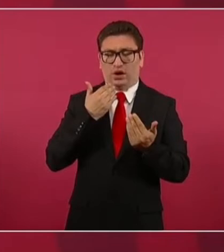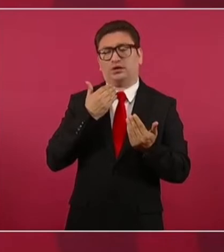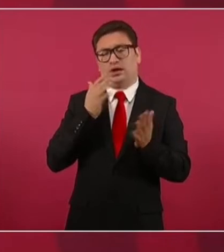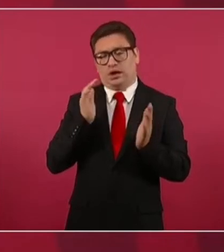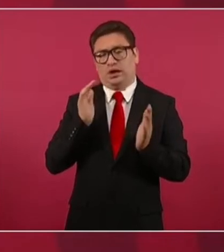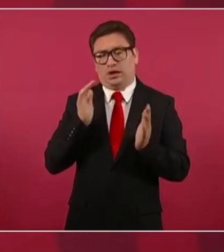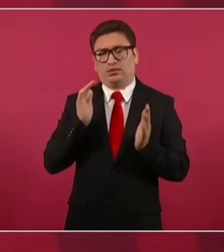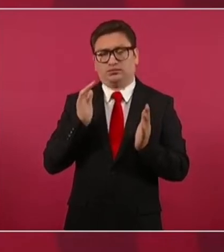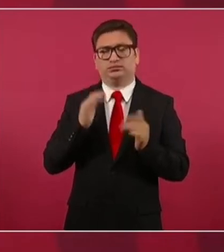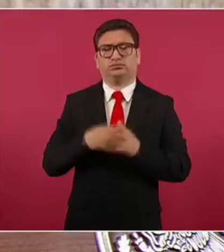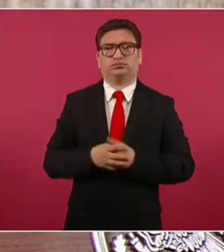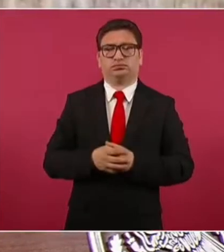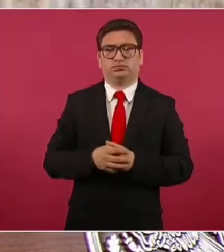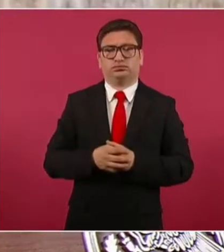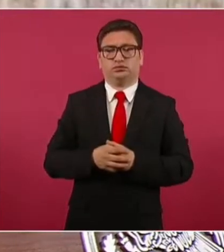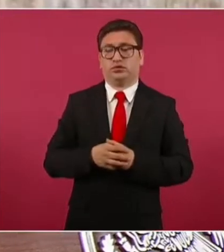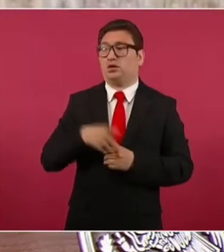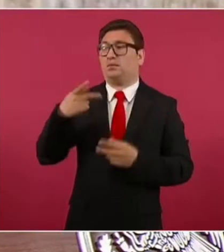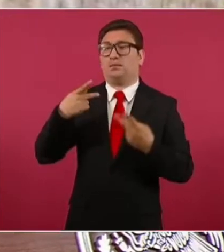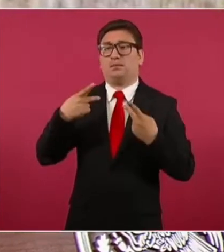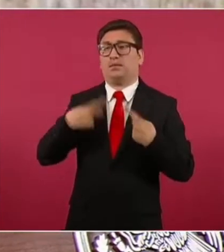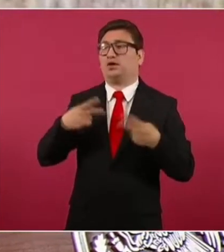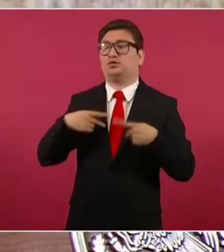no se quedan sin trabajo